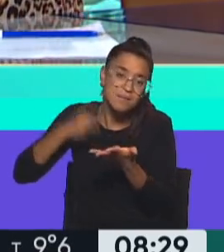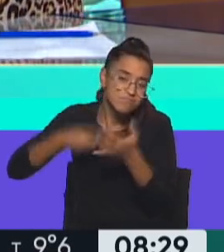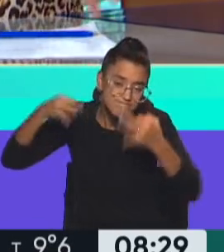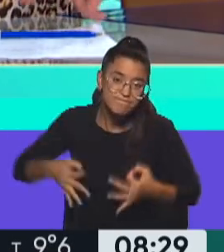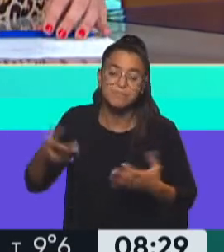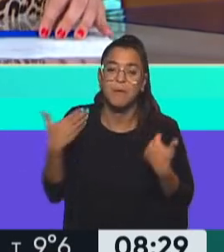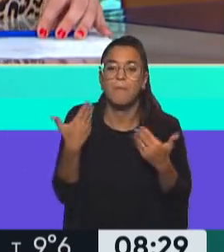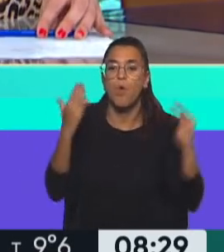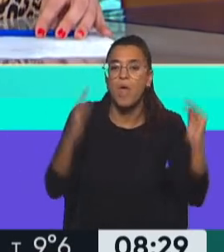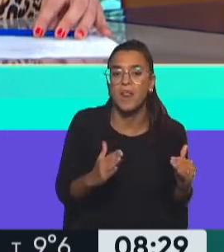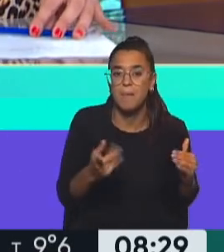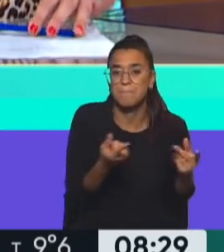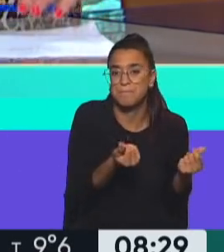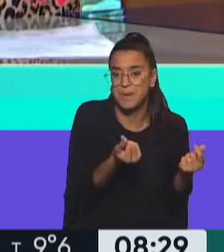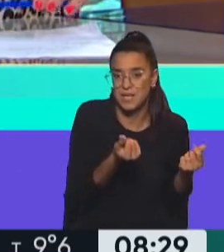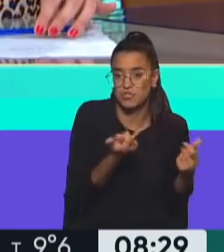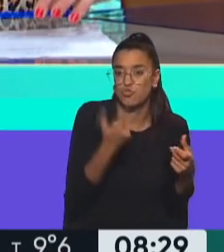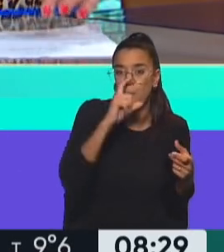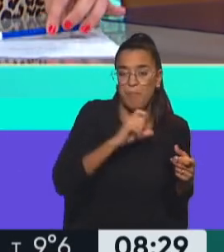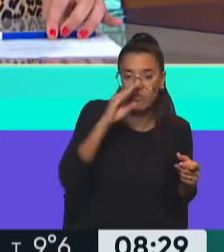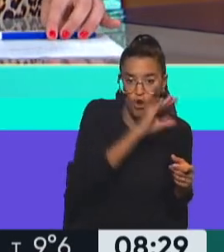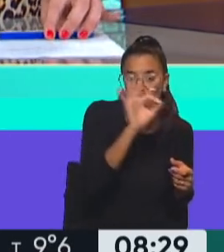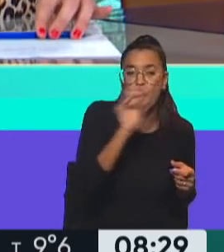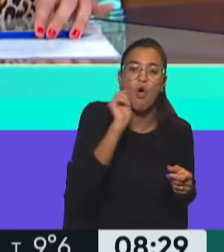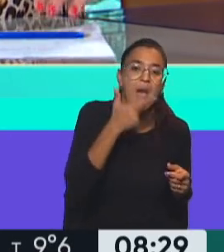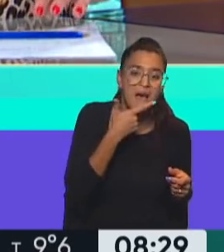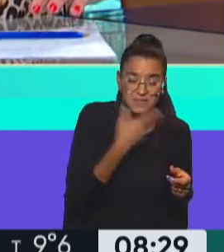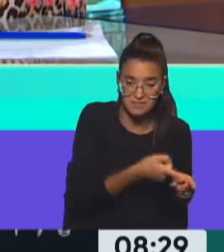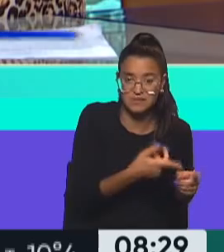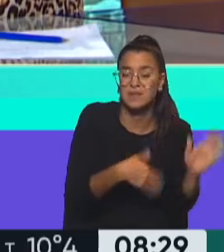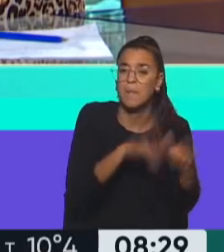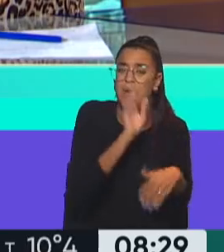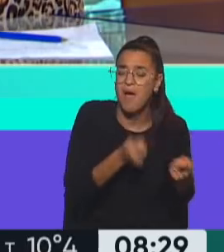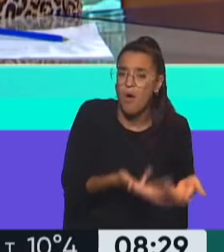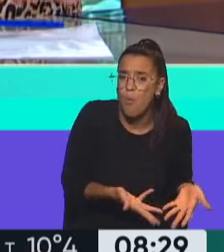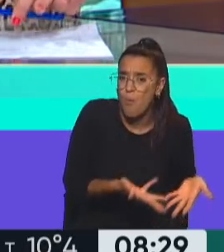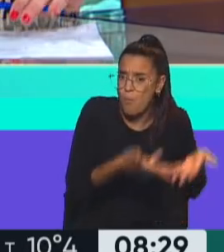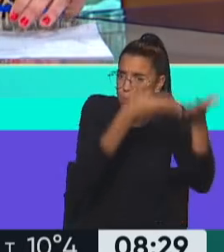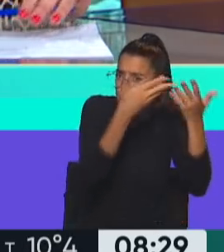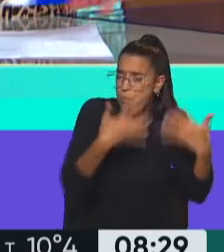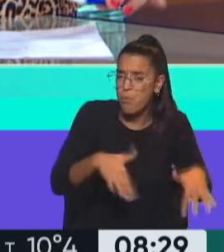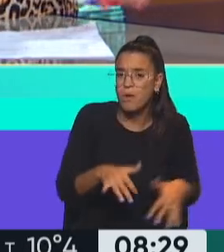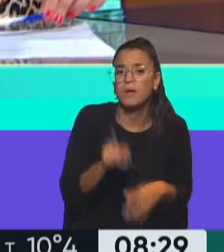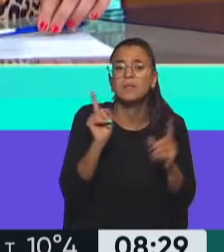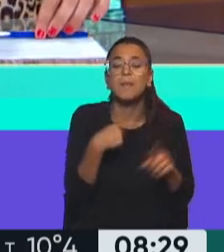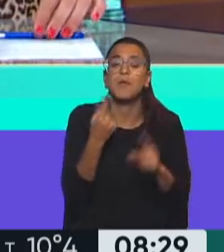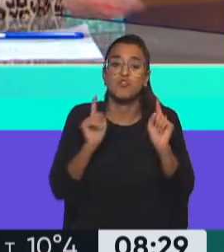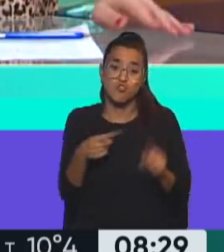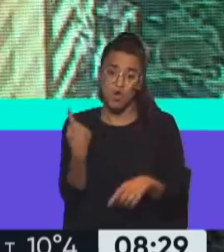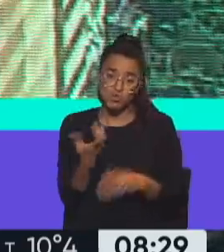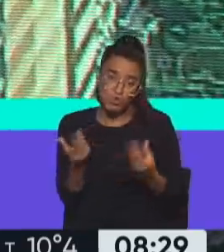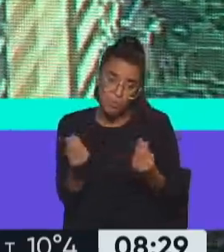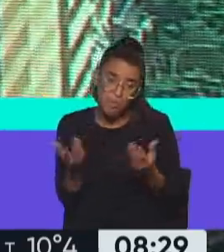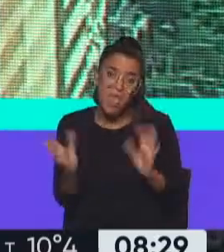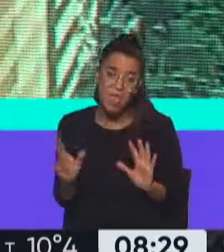poder contrarrestar los precios del petróleo, del gas, que están cada día aumentando más y más. El fantasma nuestro, que es más